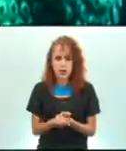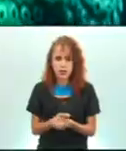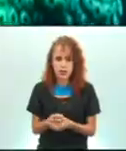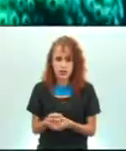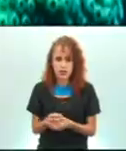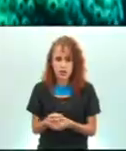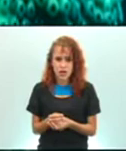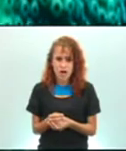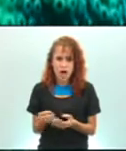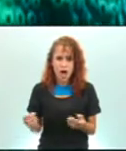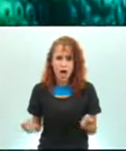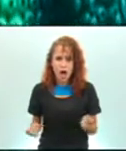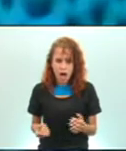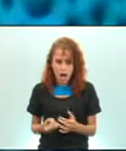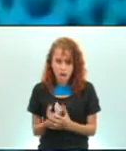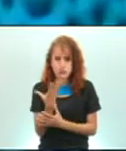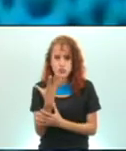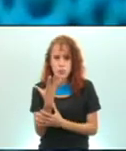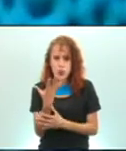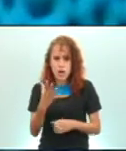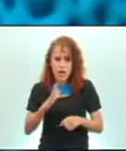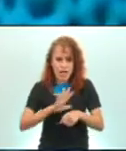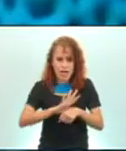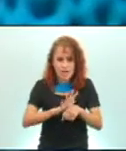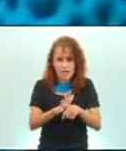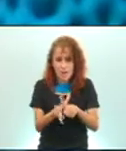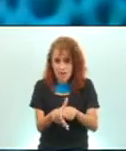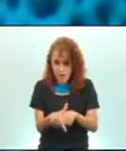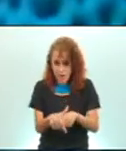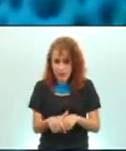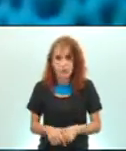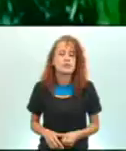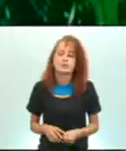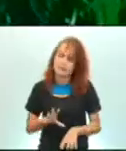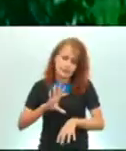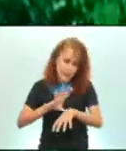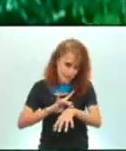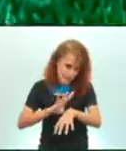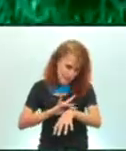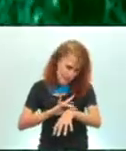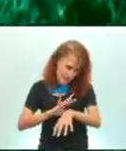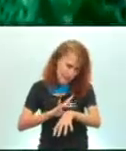surgiendo diferentes enfermedades que afectan a los organismos de los arrecifes.